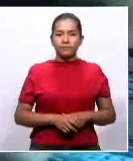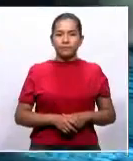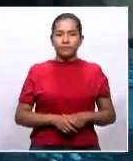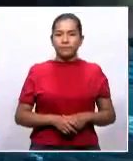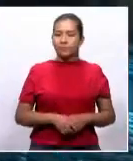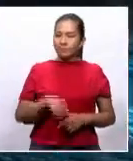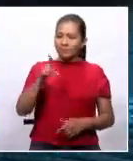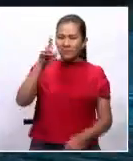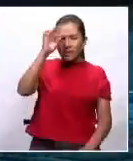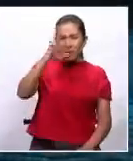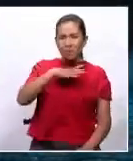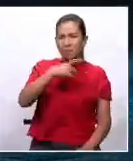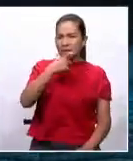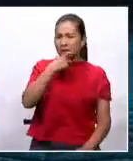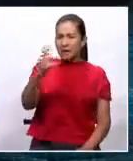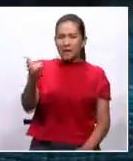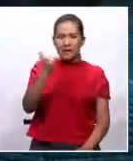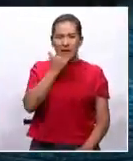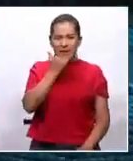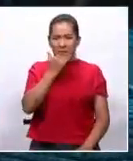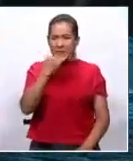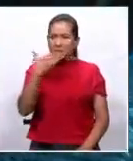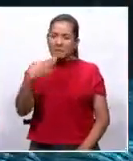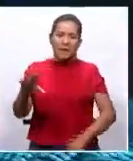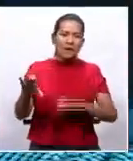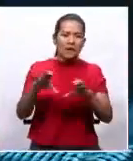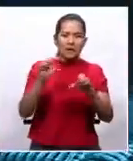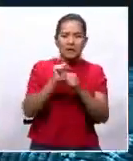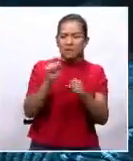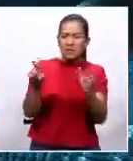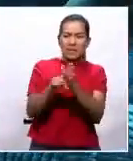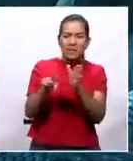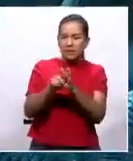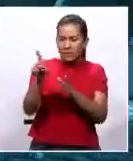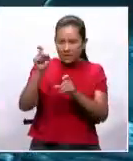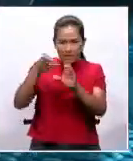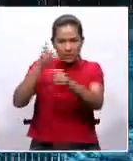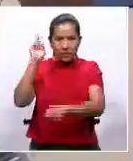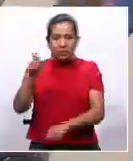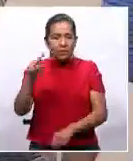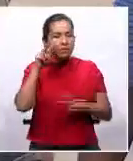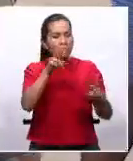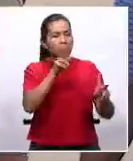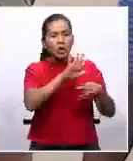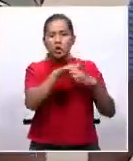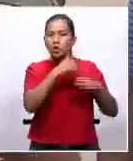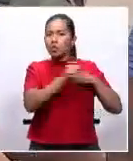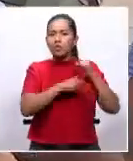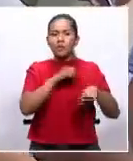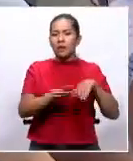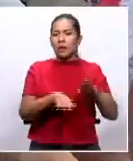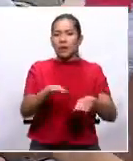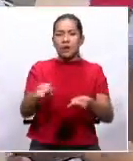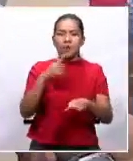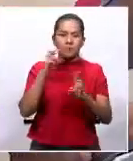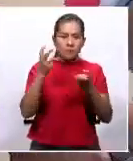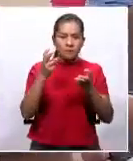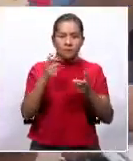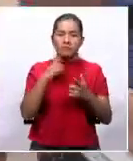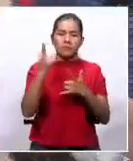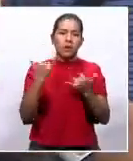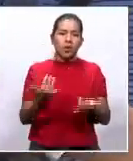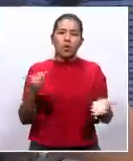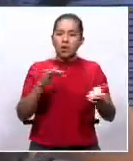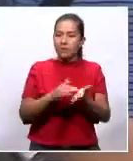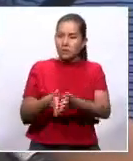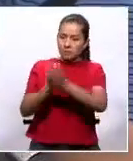Camacho, eres un inepto, denuncia. ¿Por qué no te fijas en la gente que anda a pie? Y pedimos la denuncia de